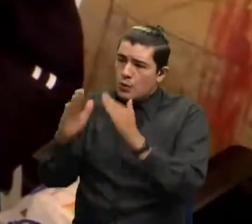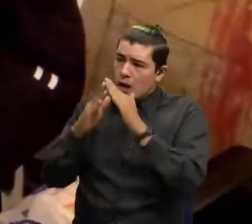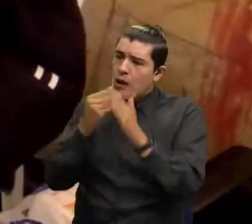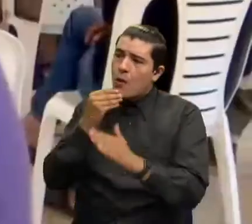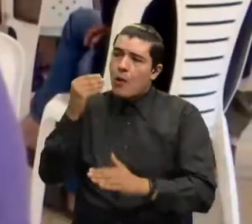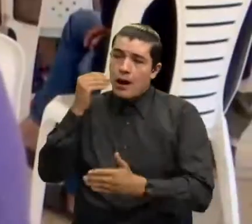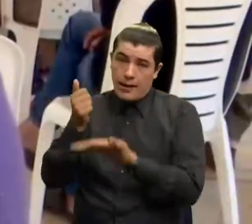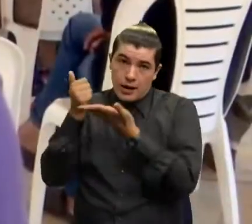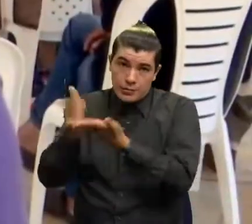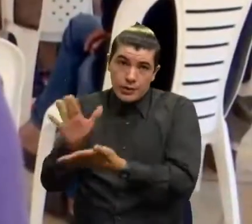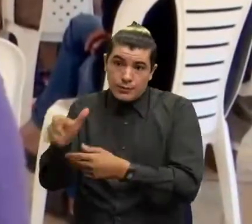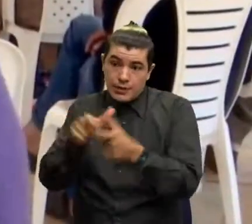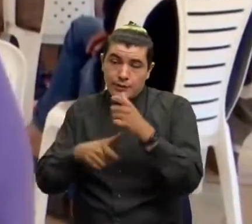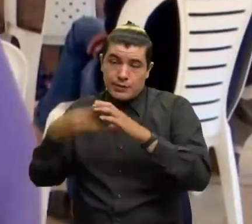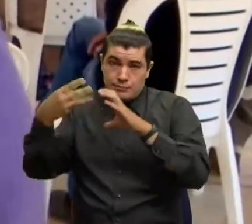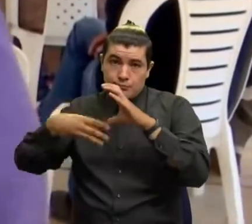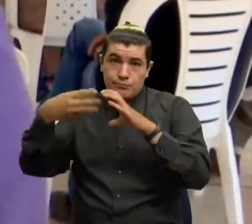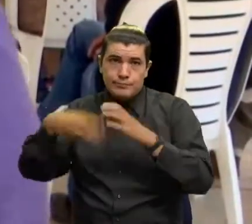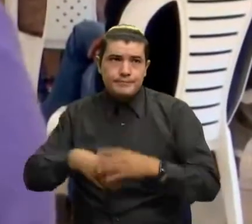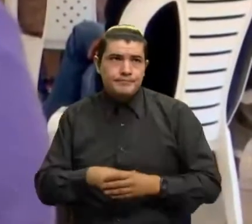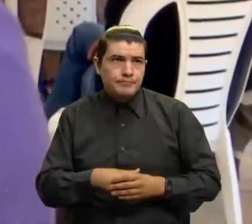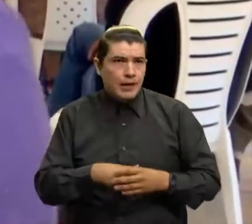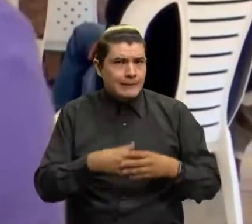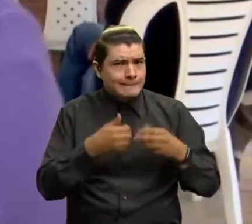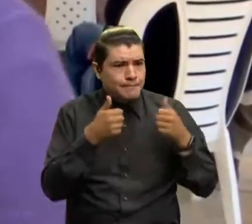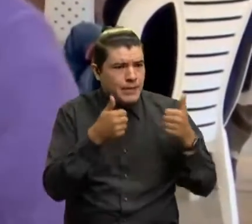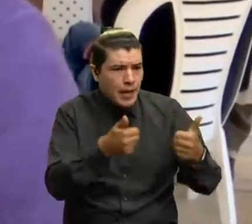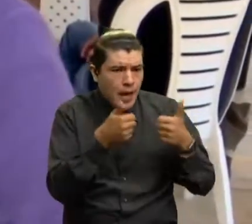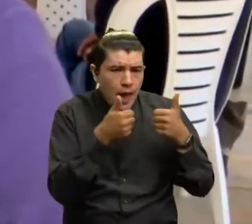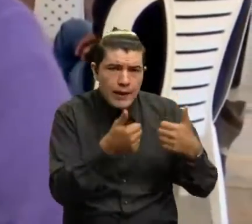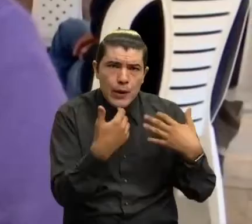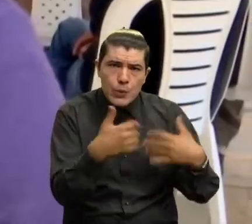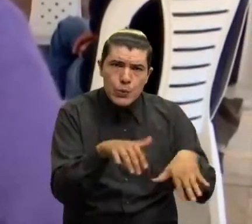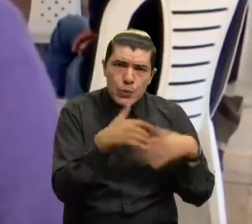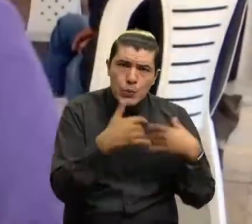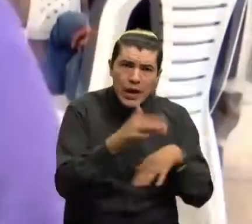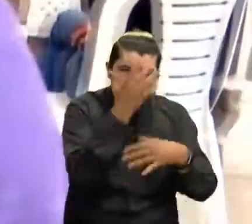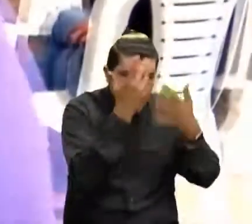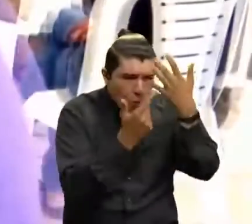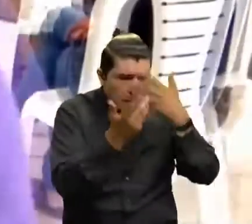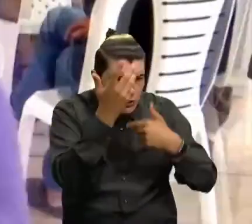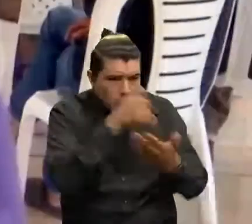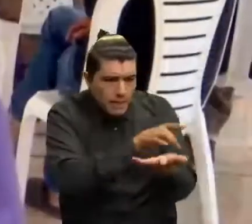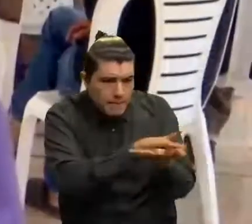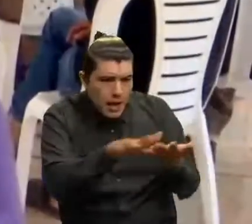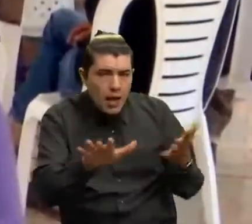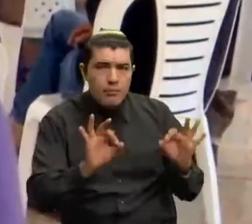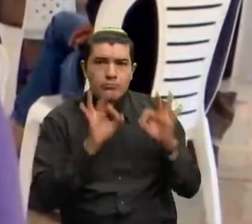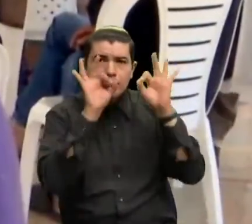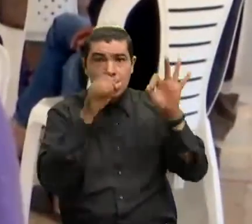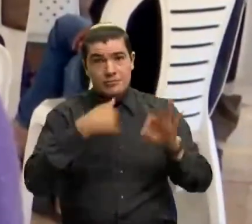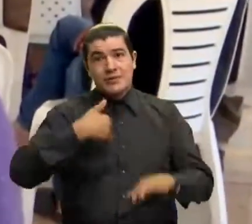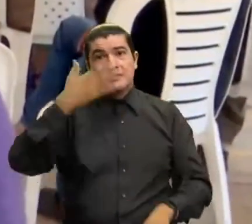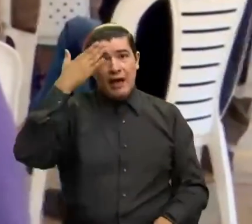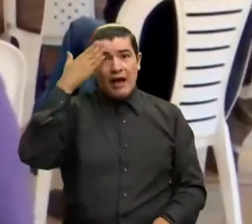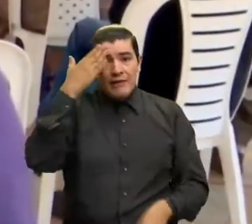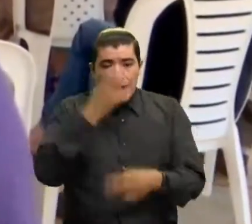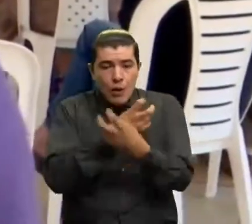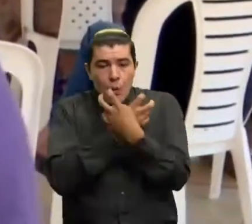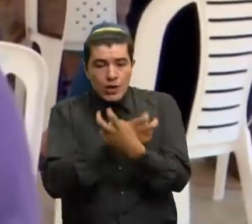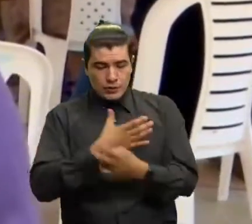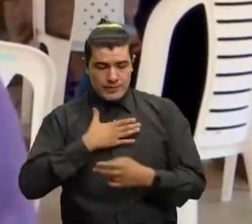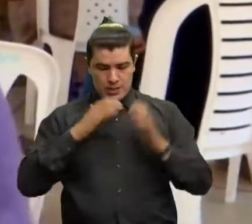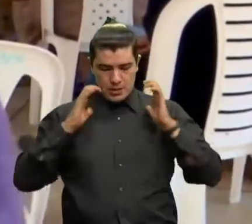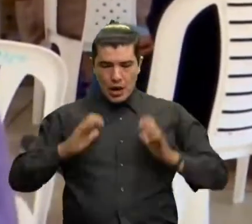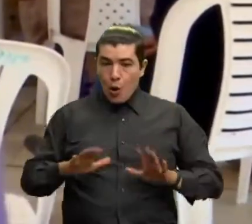parece muy bueno porque es gratuito. Y así sabe uno cómo está de los huesitos. El examen esto